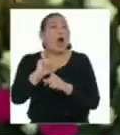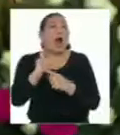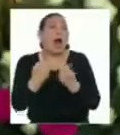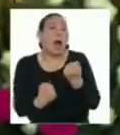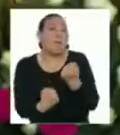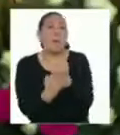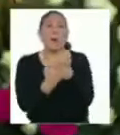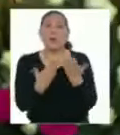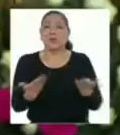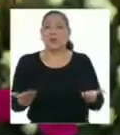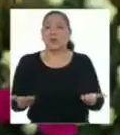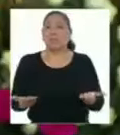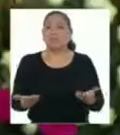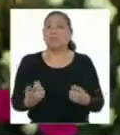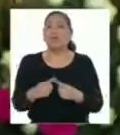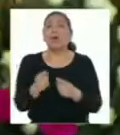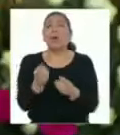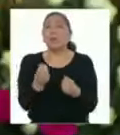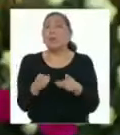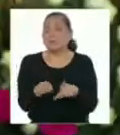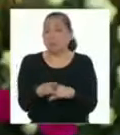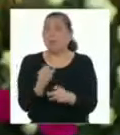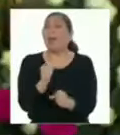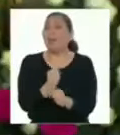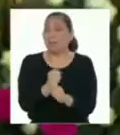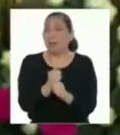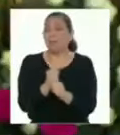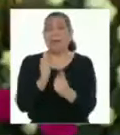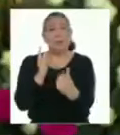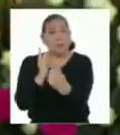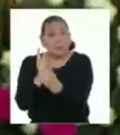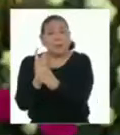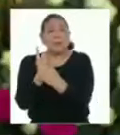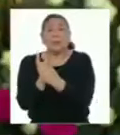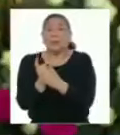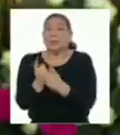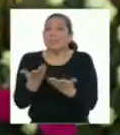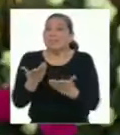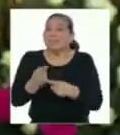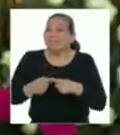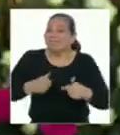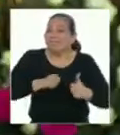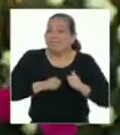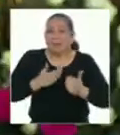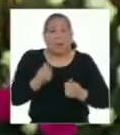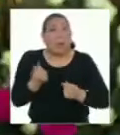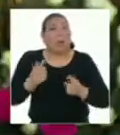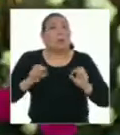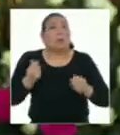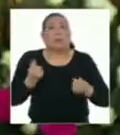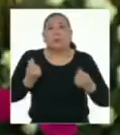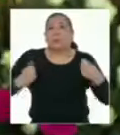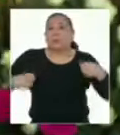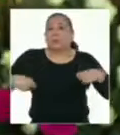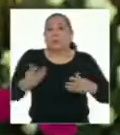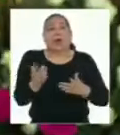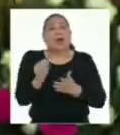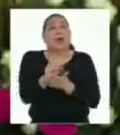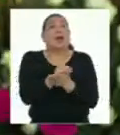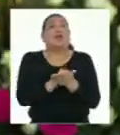sociales y laborales. Es enfrentar los destructores efectos del imperio del dinero.